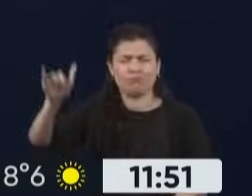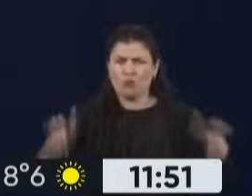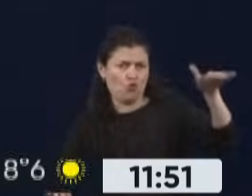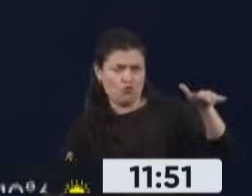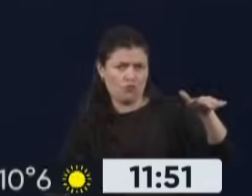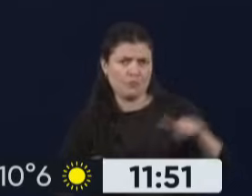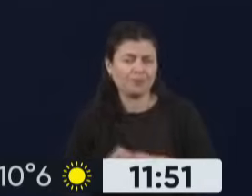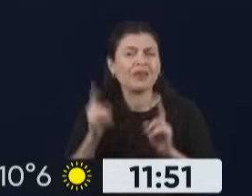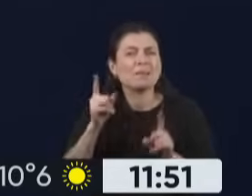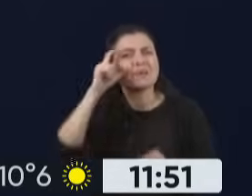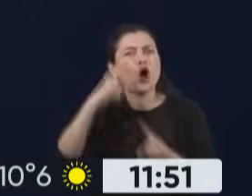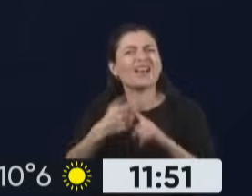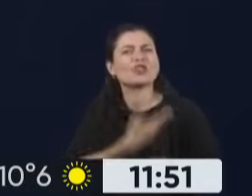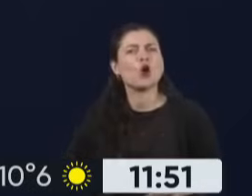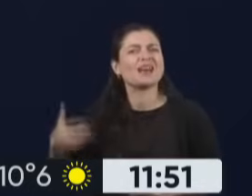déficit fiscal, ¿sí?